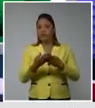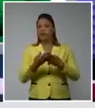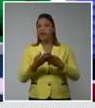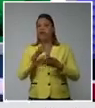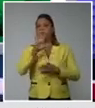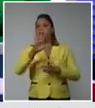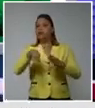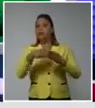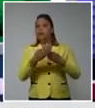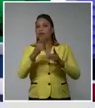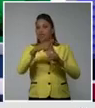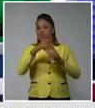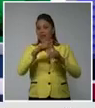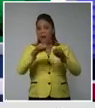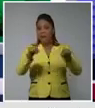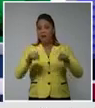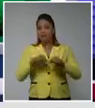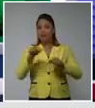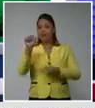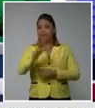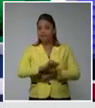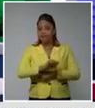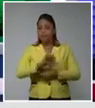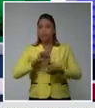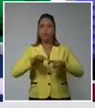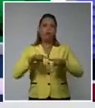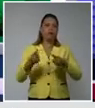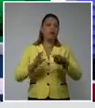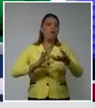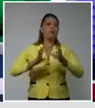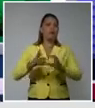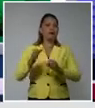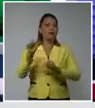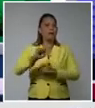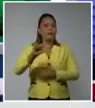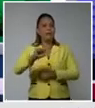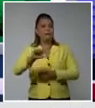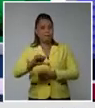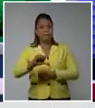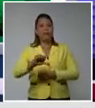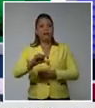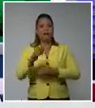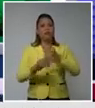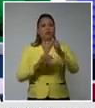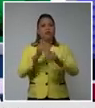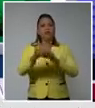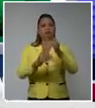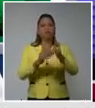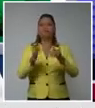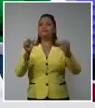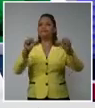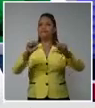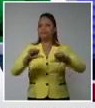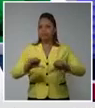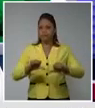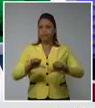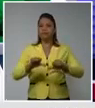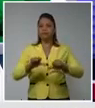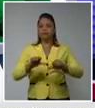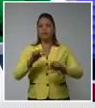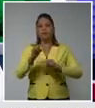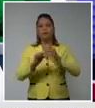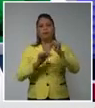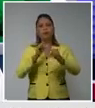terapia intensiva por las complicaciones que presentó en la evolución de su cuadro clínico con agravamiento del